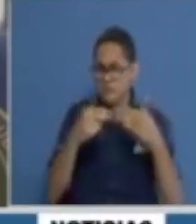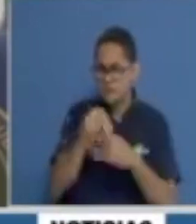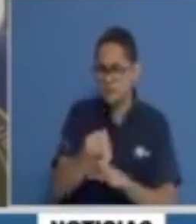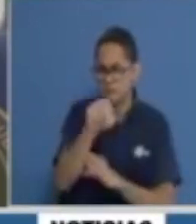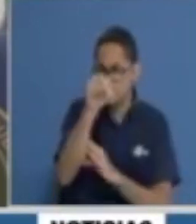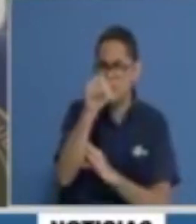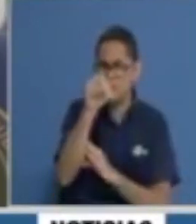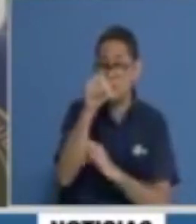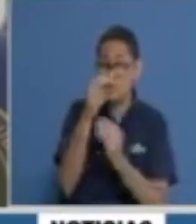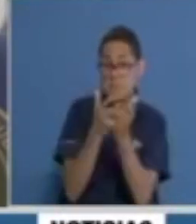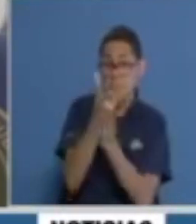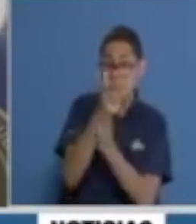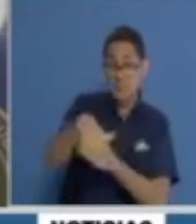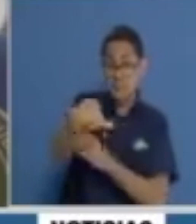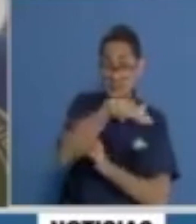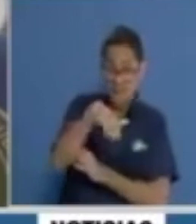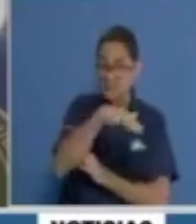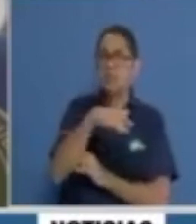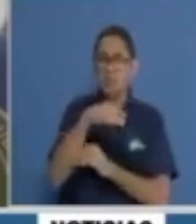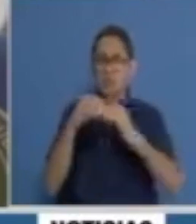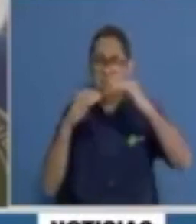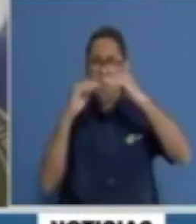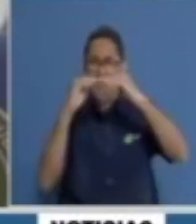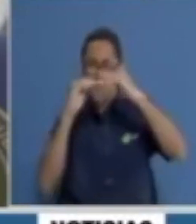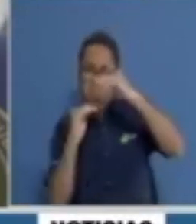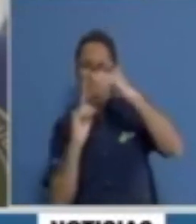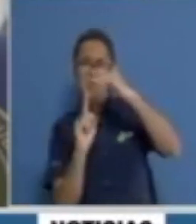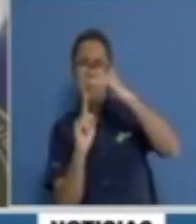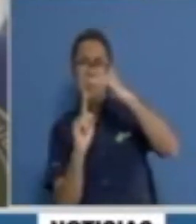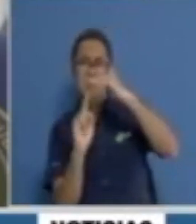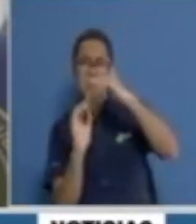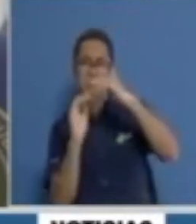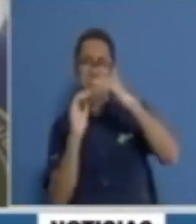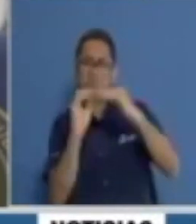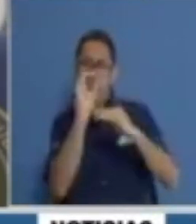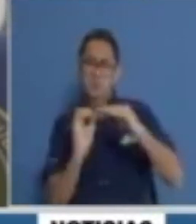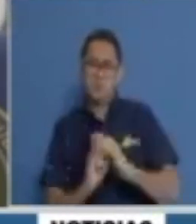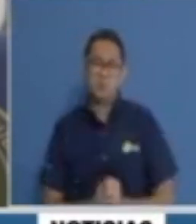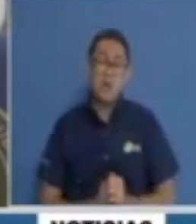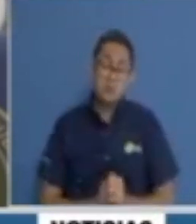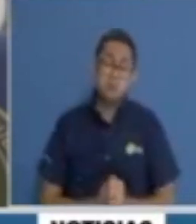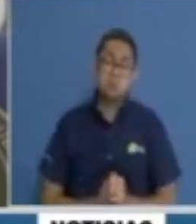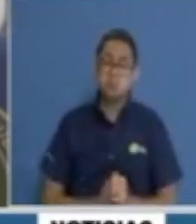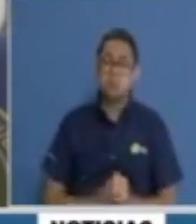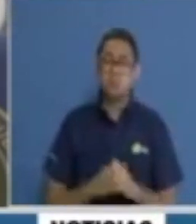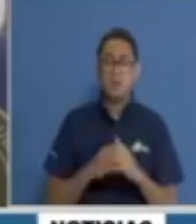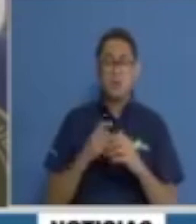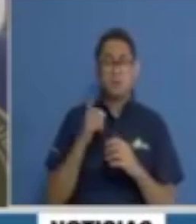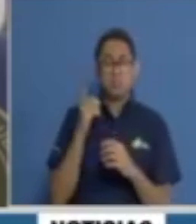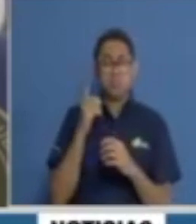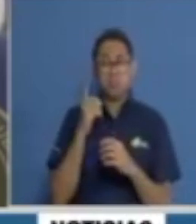y sobre todo Chiriquí se han mantenido por debajo de 1. Y es importante que ya con el número